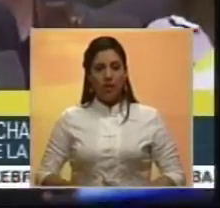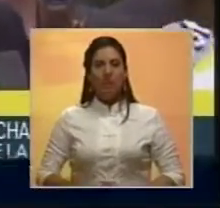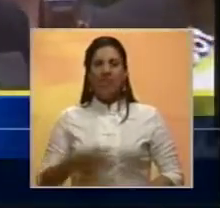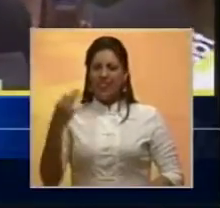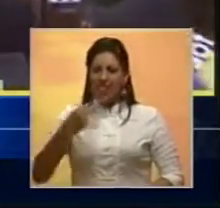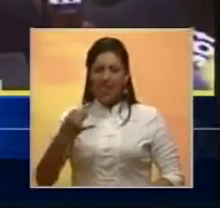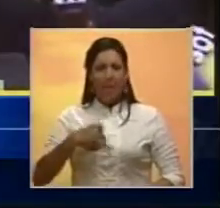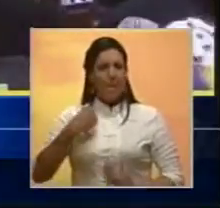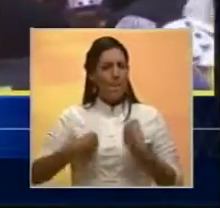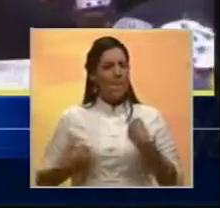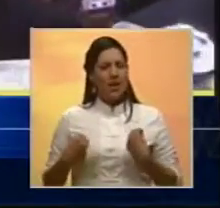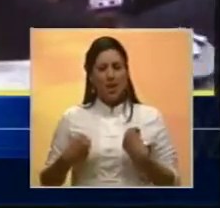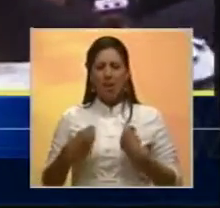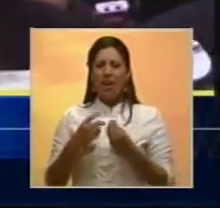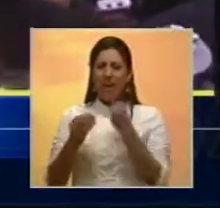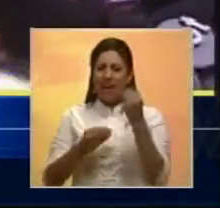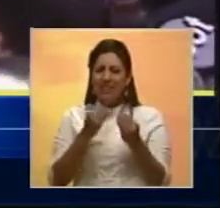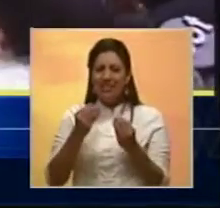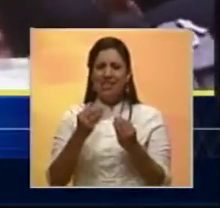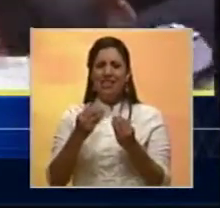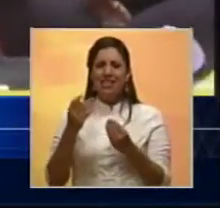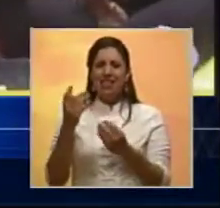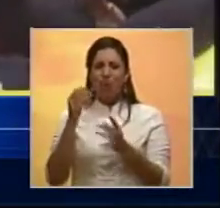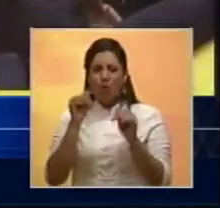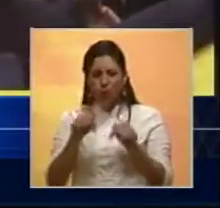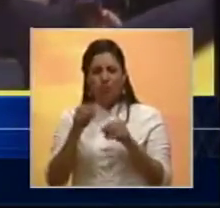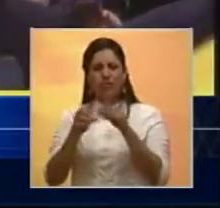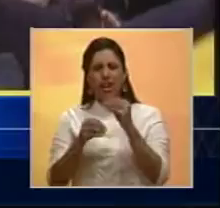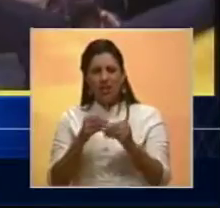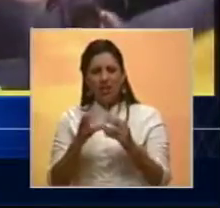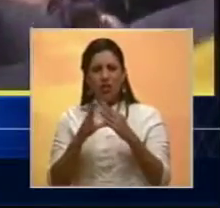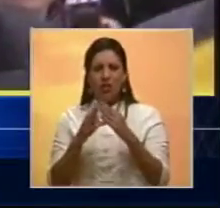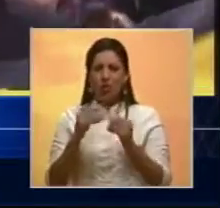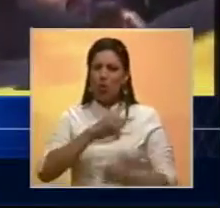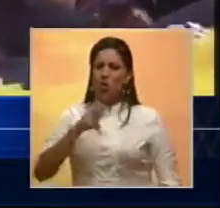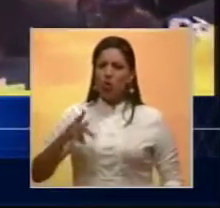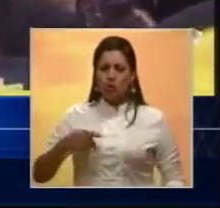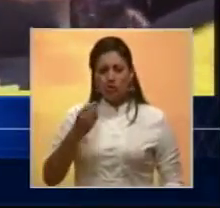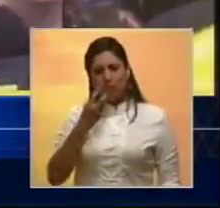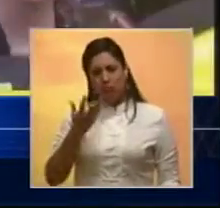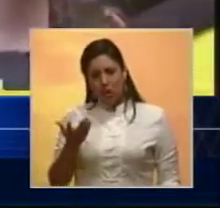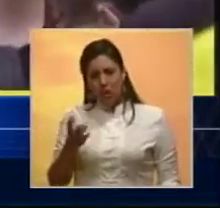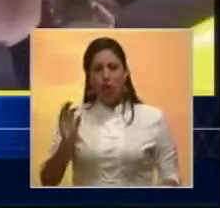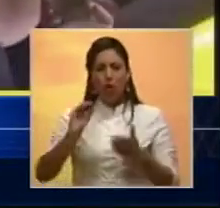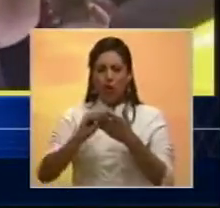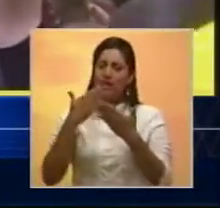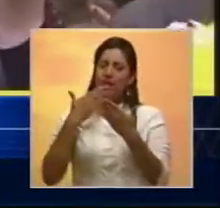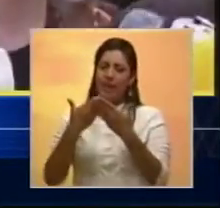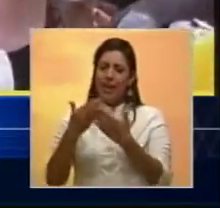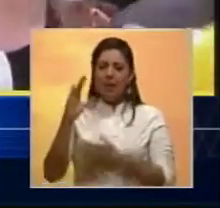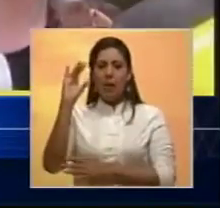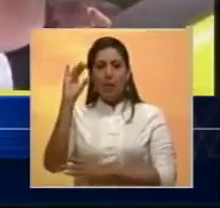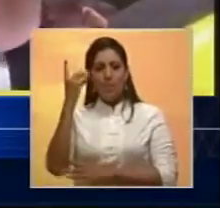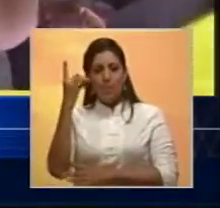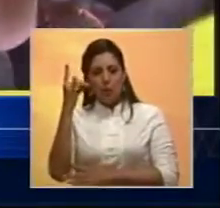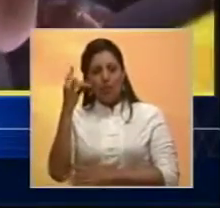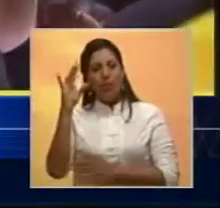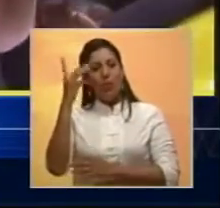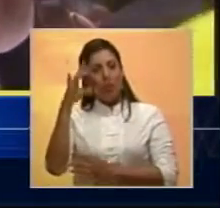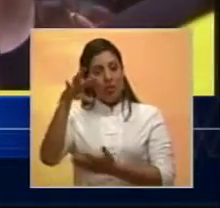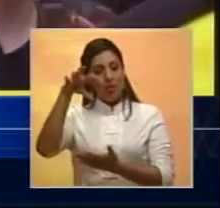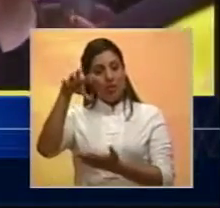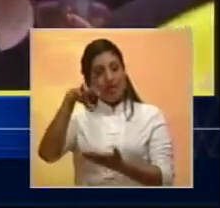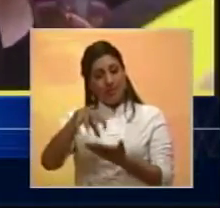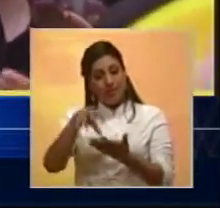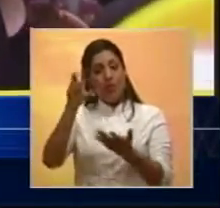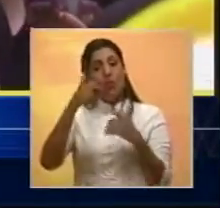Realmente es preocupante lo que viene ocurriendo y nosotros, bueno, nuevamente agradecemos a Bolivia. Bolivia es un estado